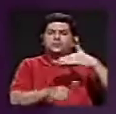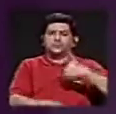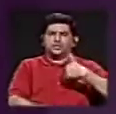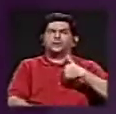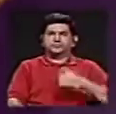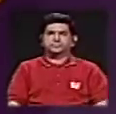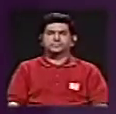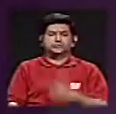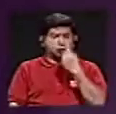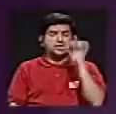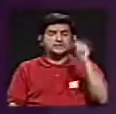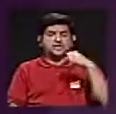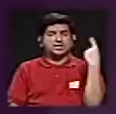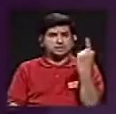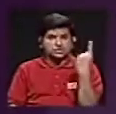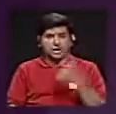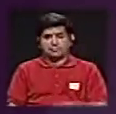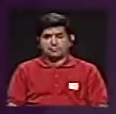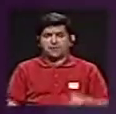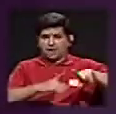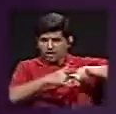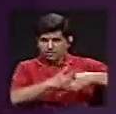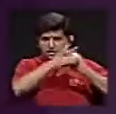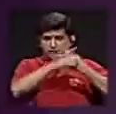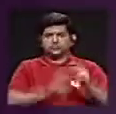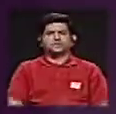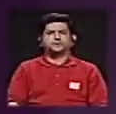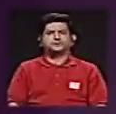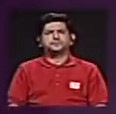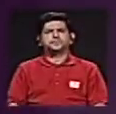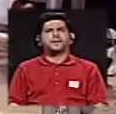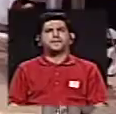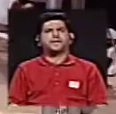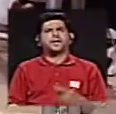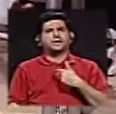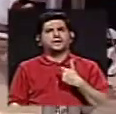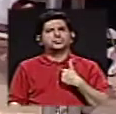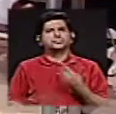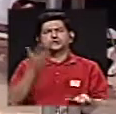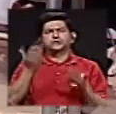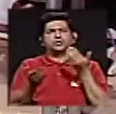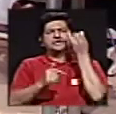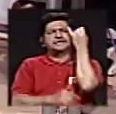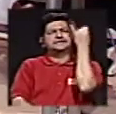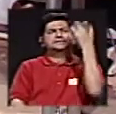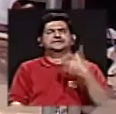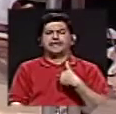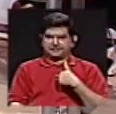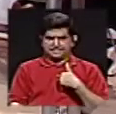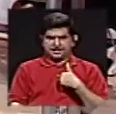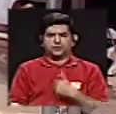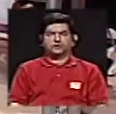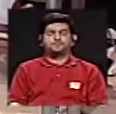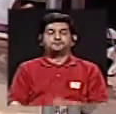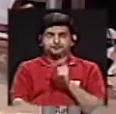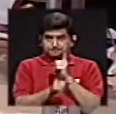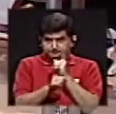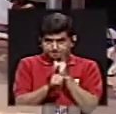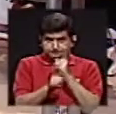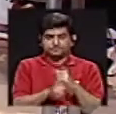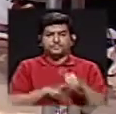siempre predijeron que si desde un comienzo si yo yo toda la impresión marta de que de que efectivamente